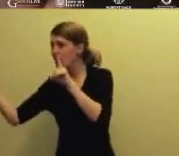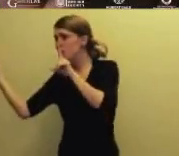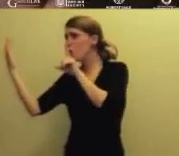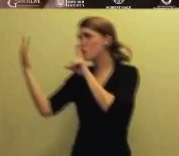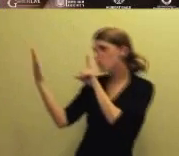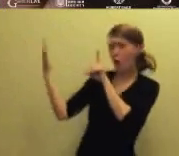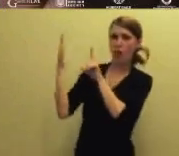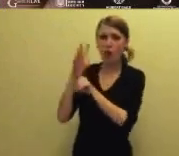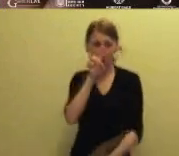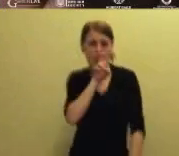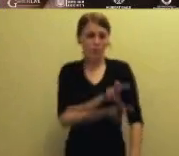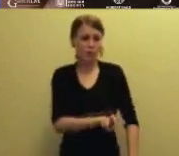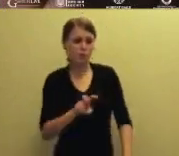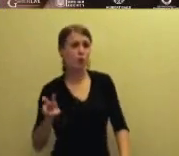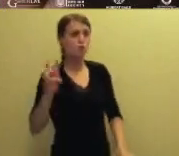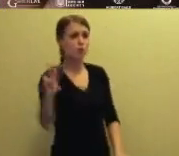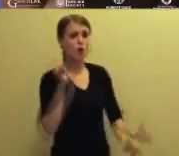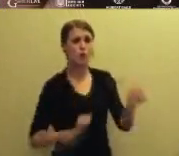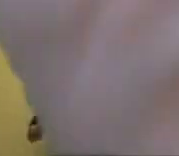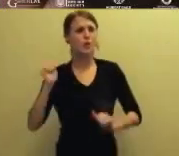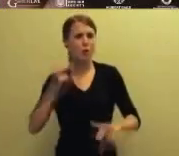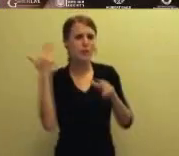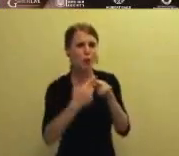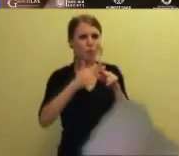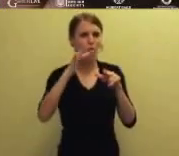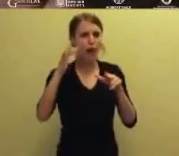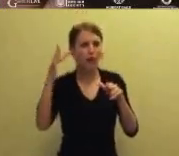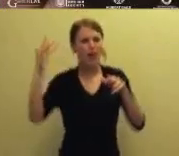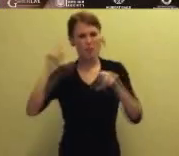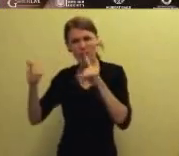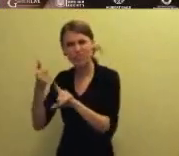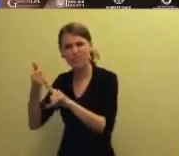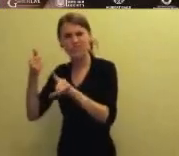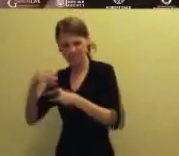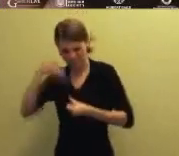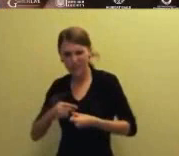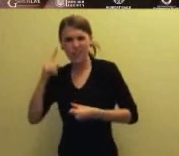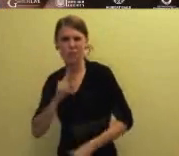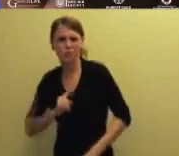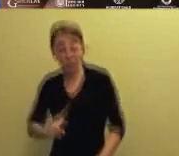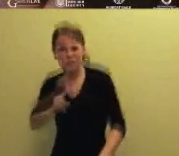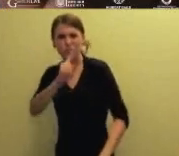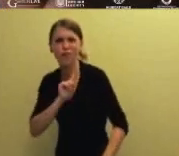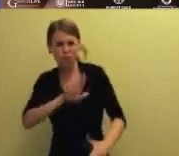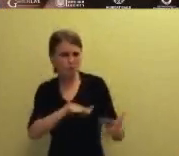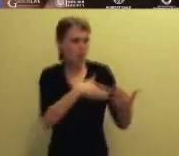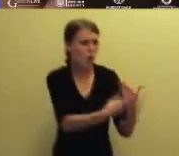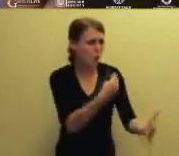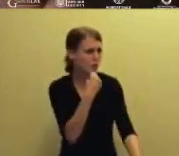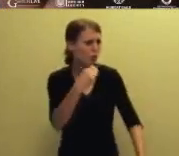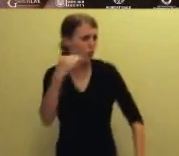necesarios porque te meten en el ambiente de subidas y tal pero por qué